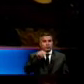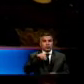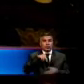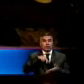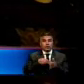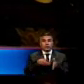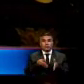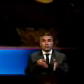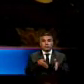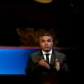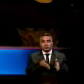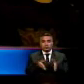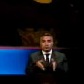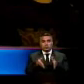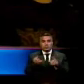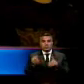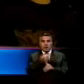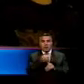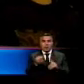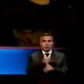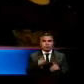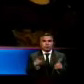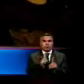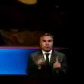camino sea la violencia